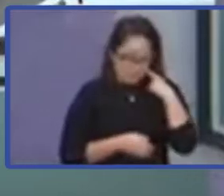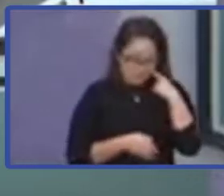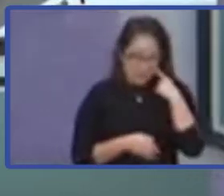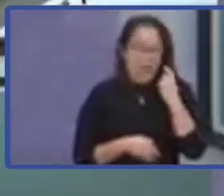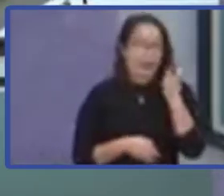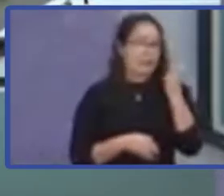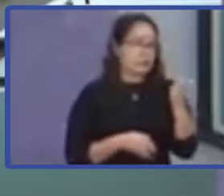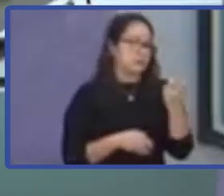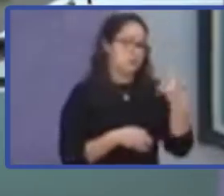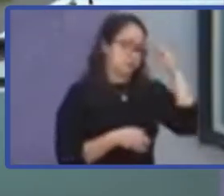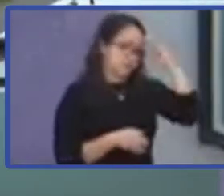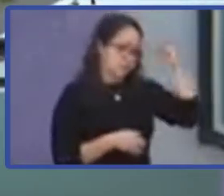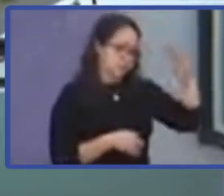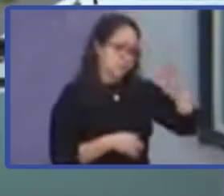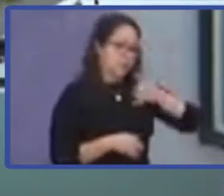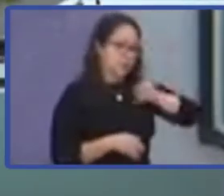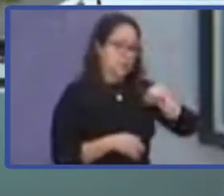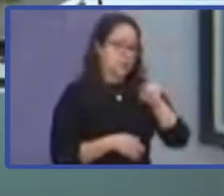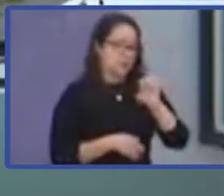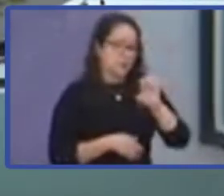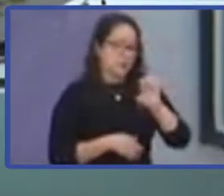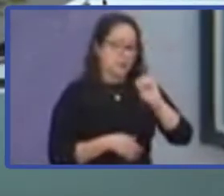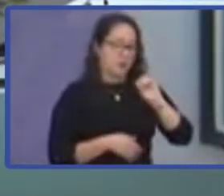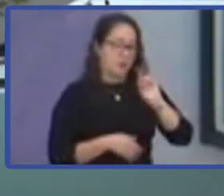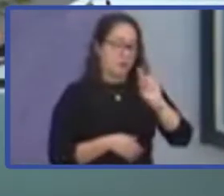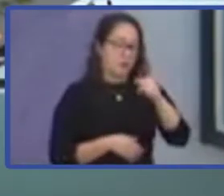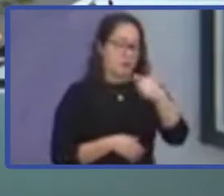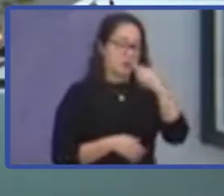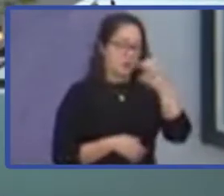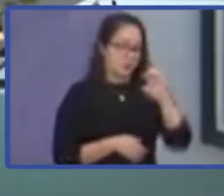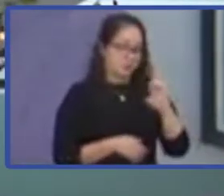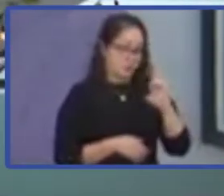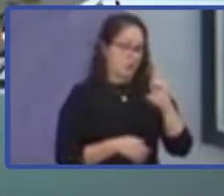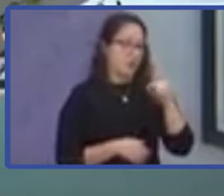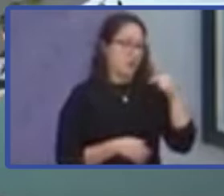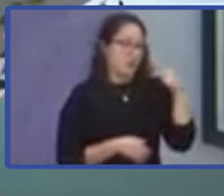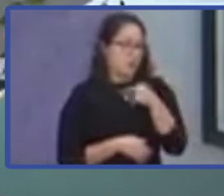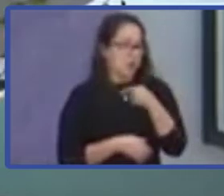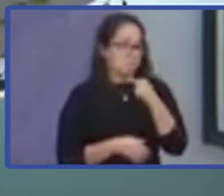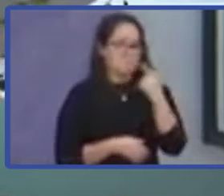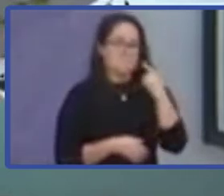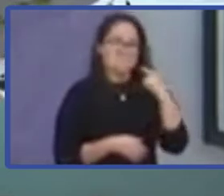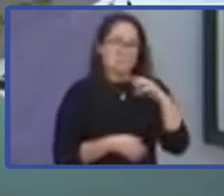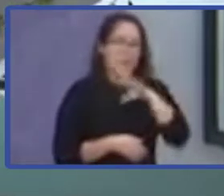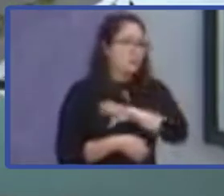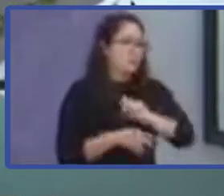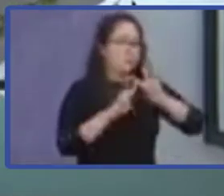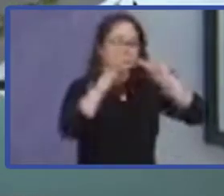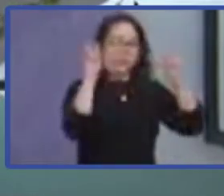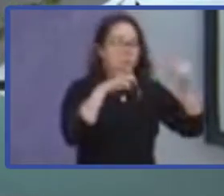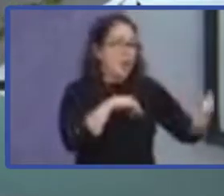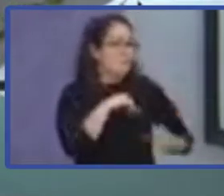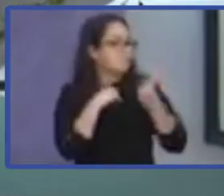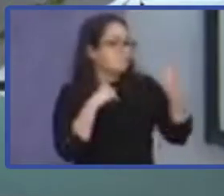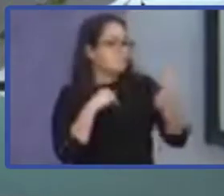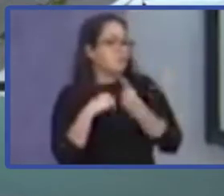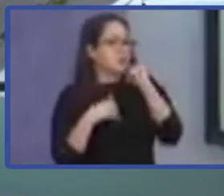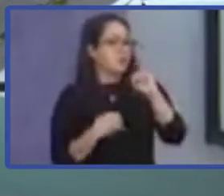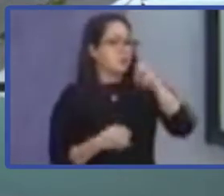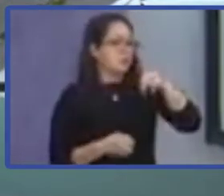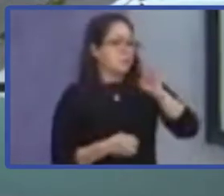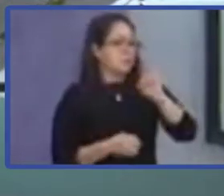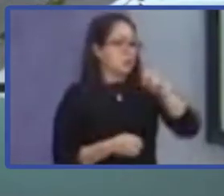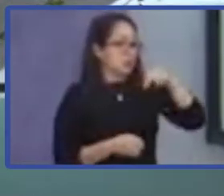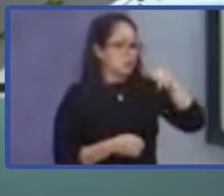Cantor que fue uno de los que estuvo fascinado por el infinito encontró algunas propiedades un poco más extrañas que las que